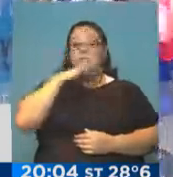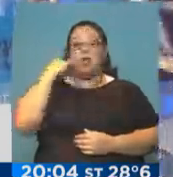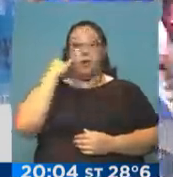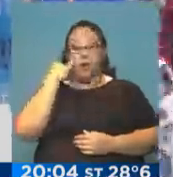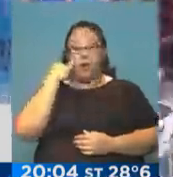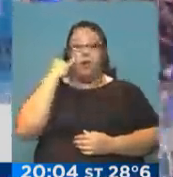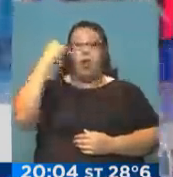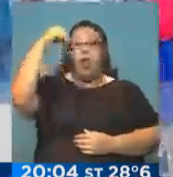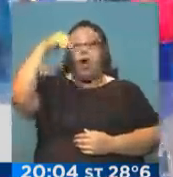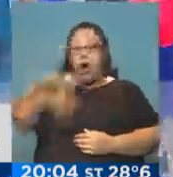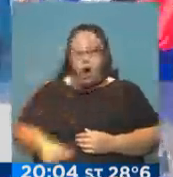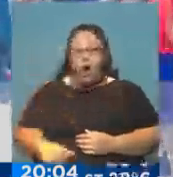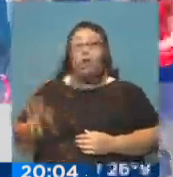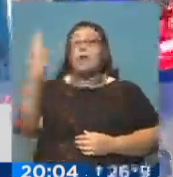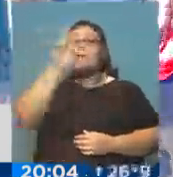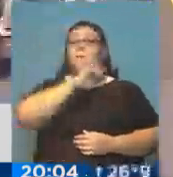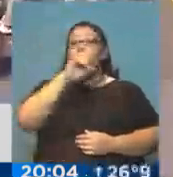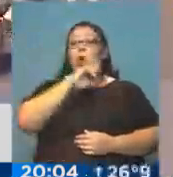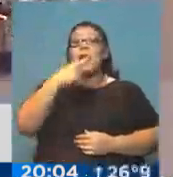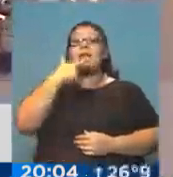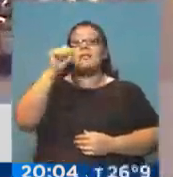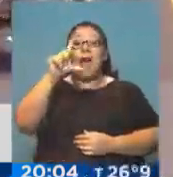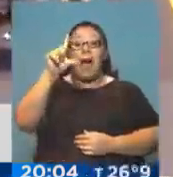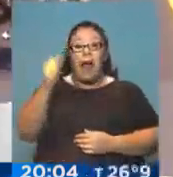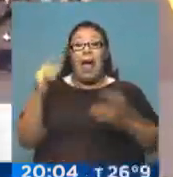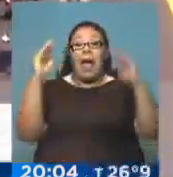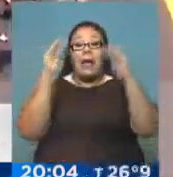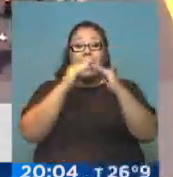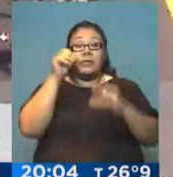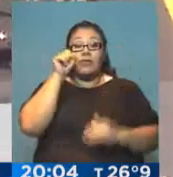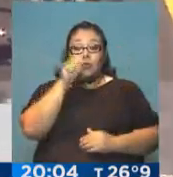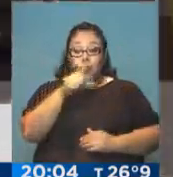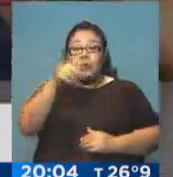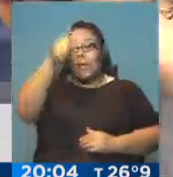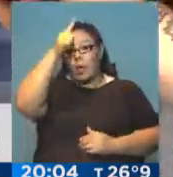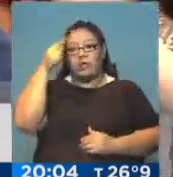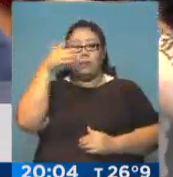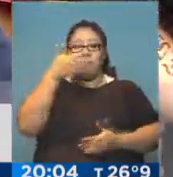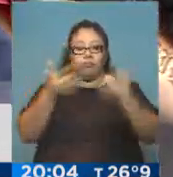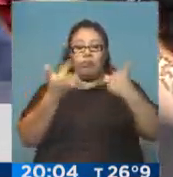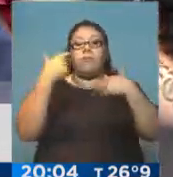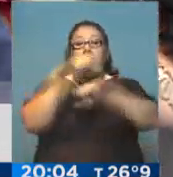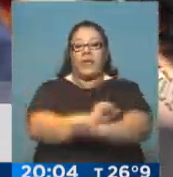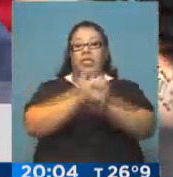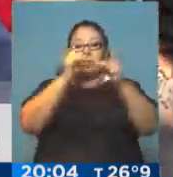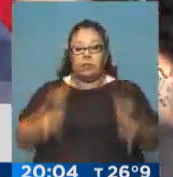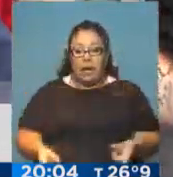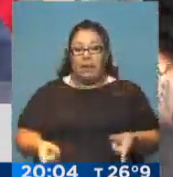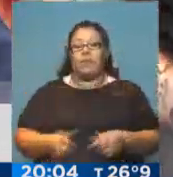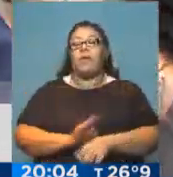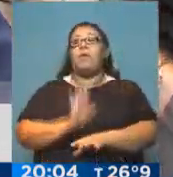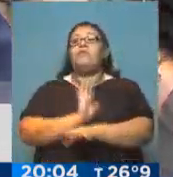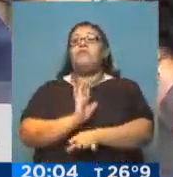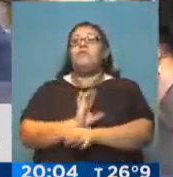hoy nos hemos topado con la noticia de un allanamiento en la vivienda de Milagro Sala y con la detención. Nos están queriendo llevar a un punto de tensión y